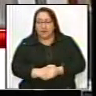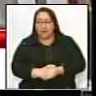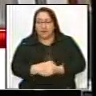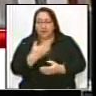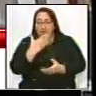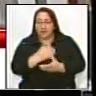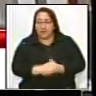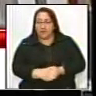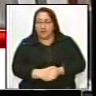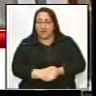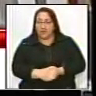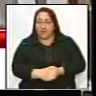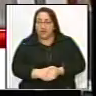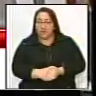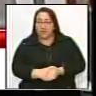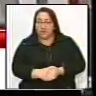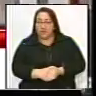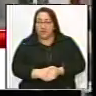Muchas gracias.